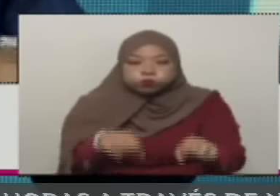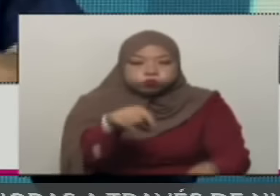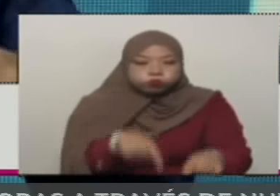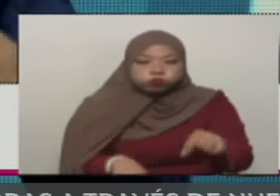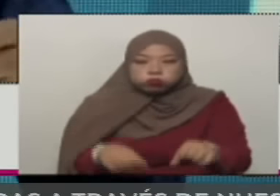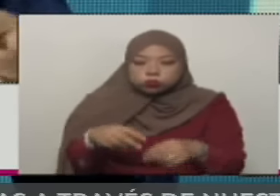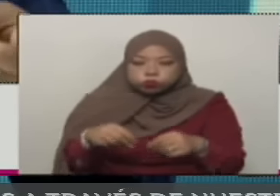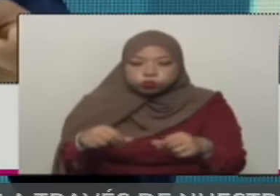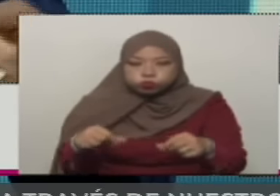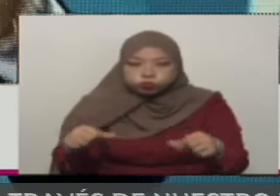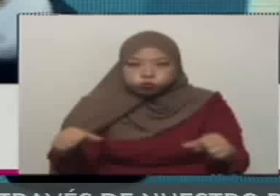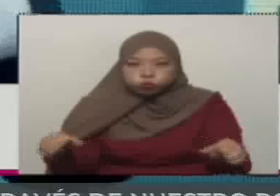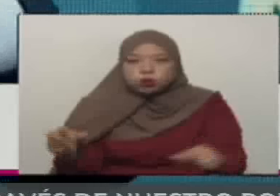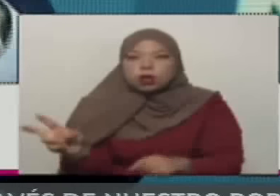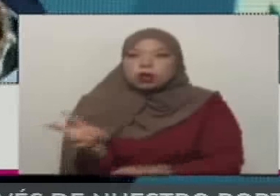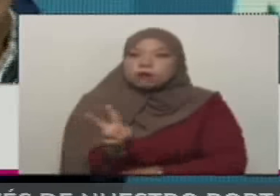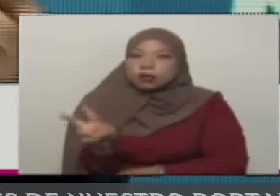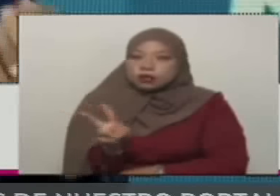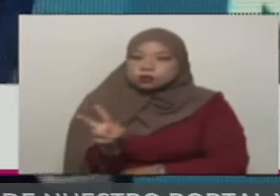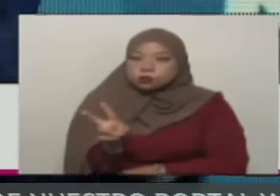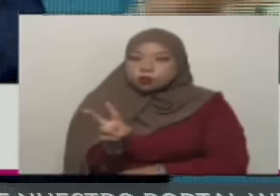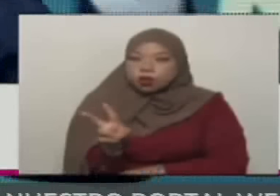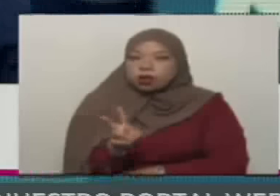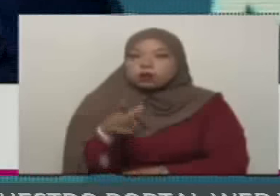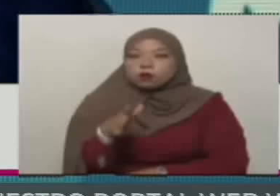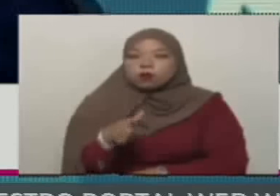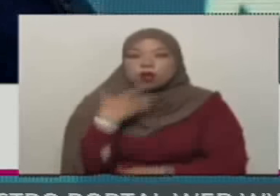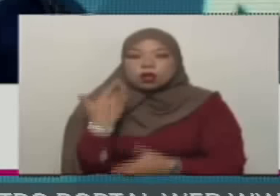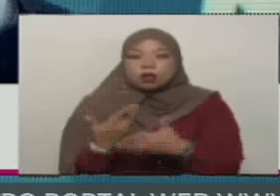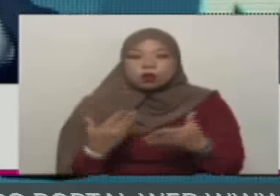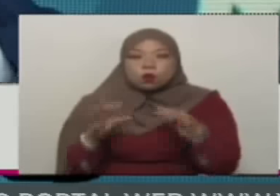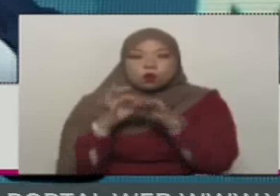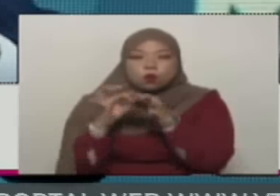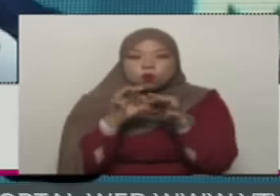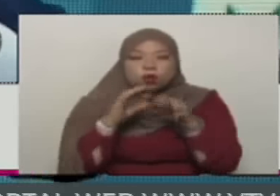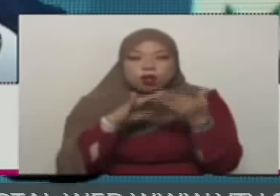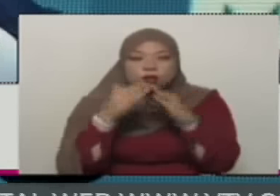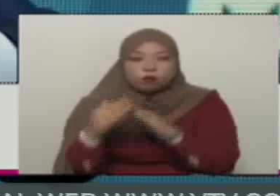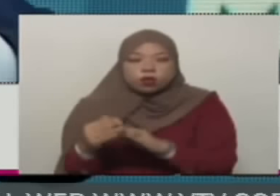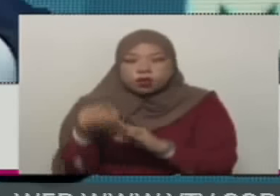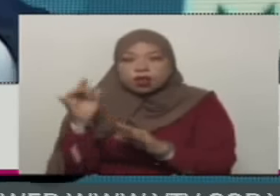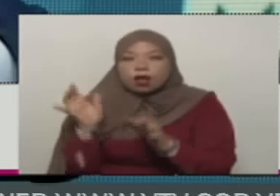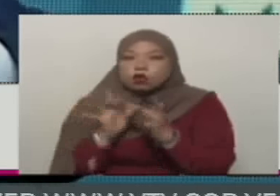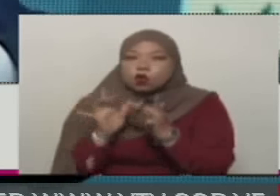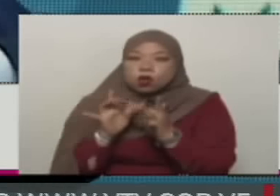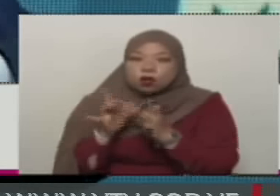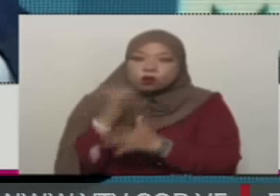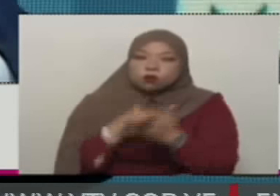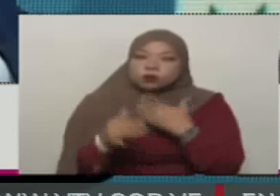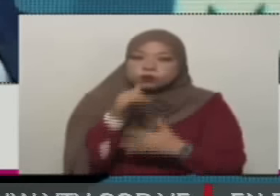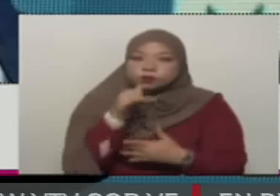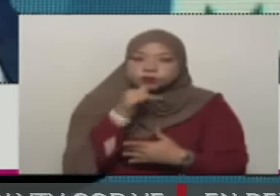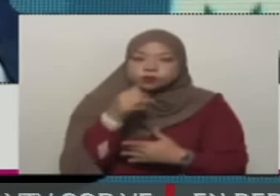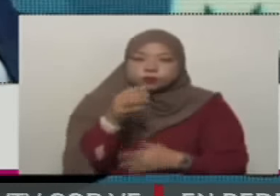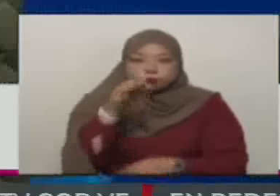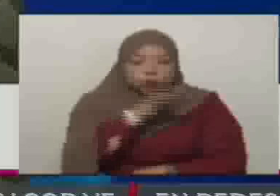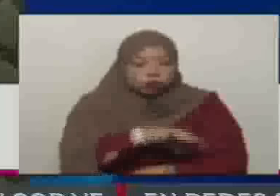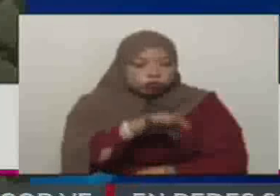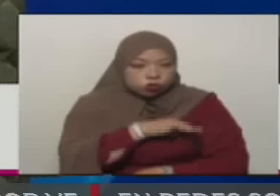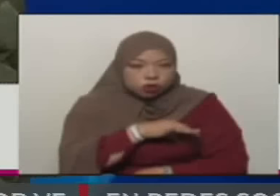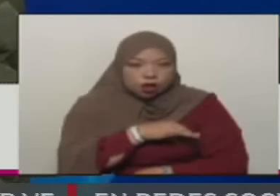Venezuela, será, como decía Castro Soteldo, una gran alianza comunera campesina y cívico-militar,